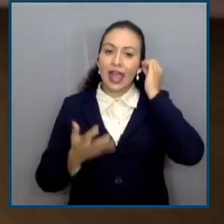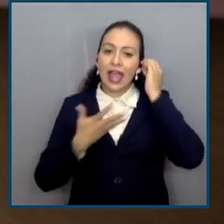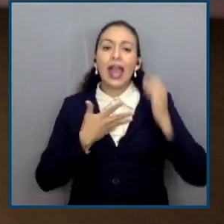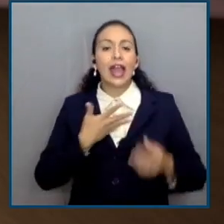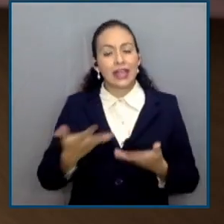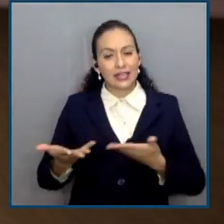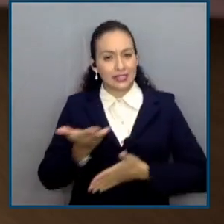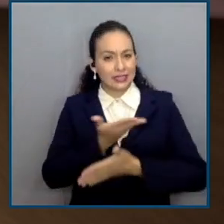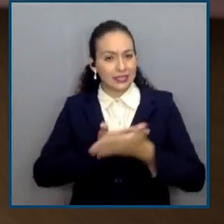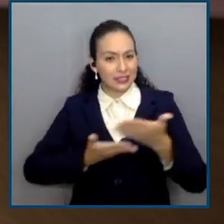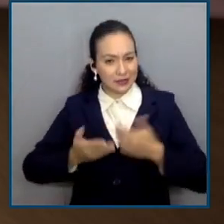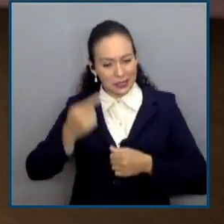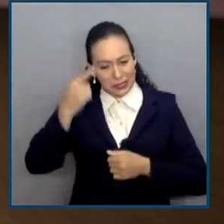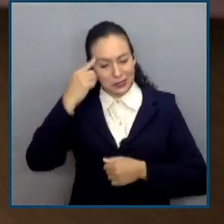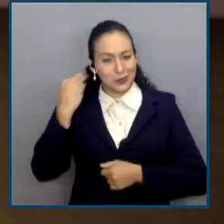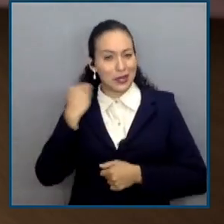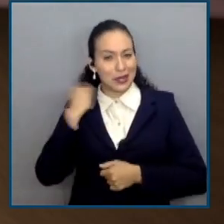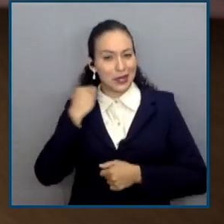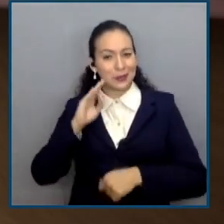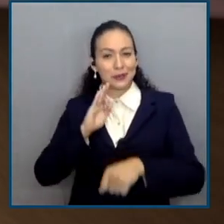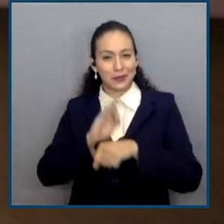representación.